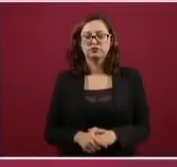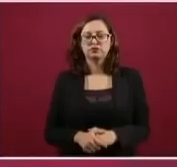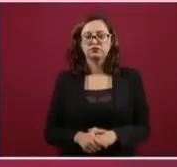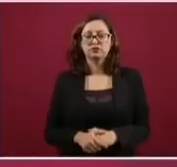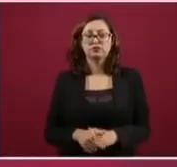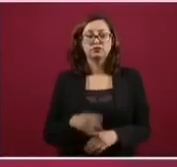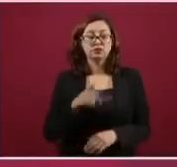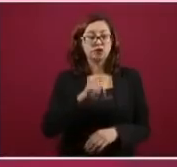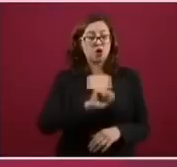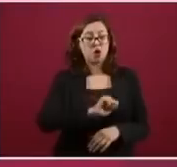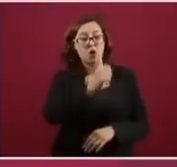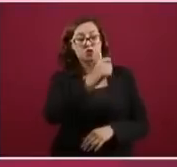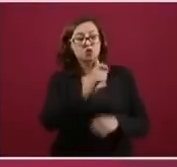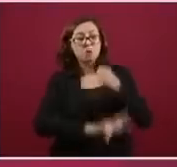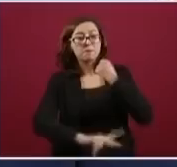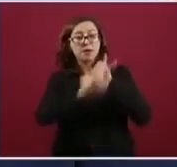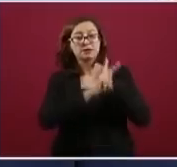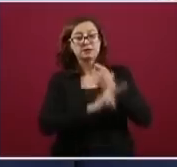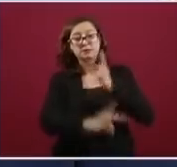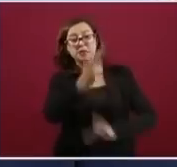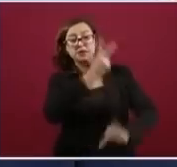la deuda pública